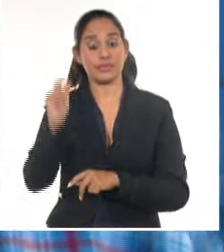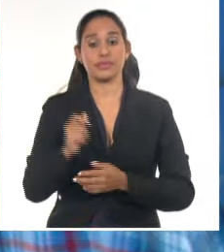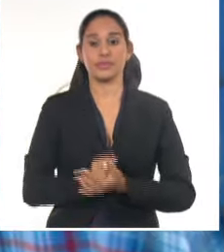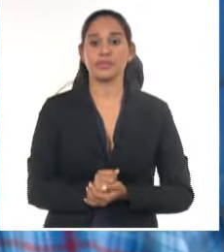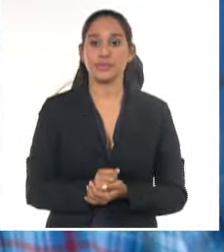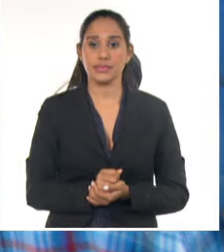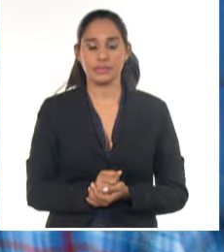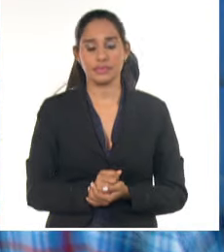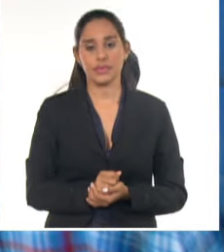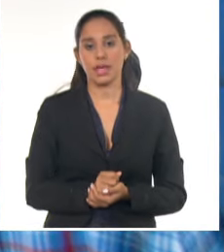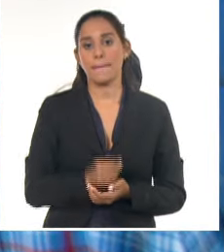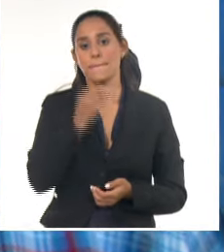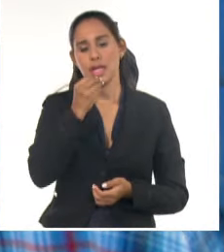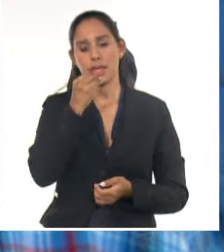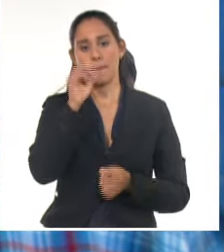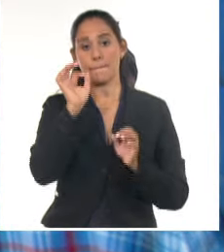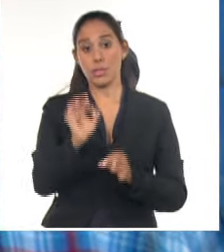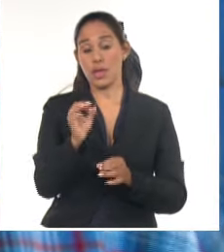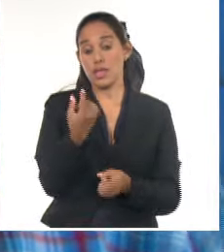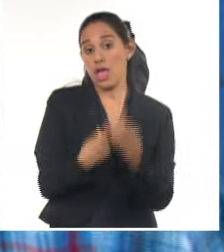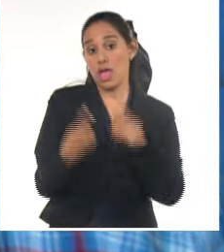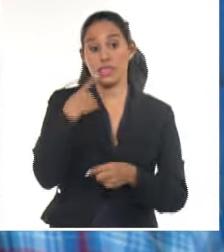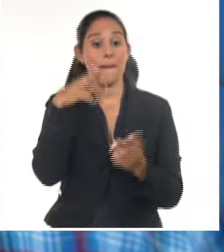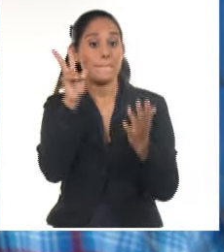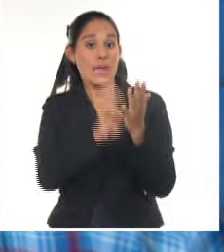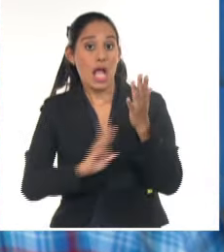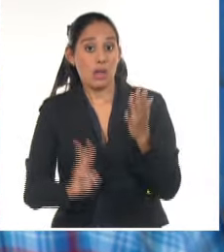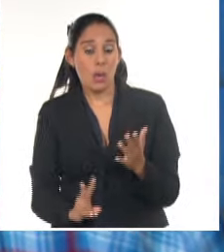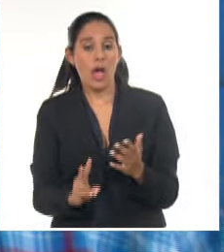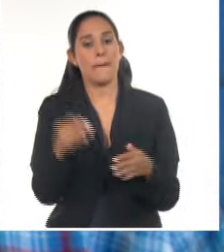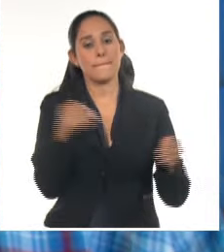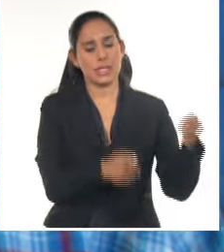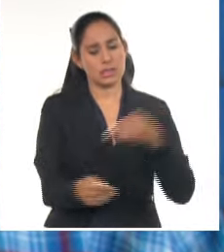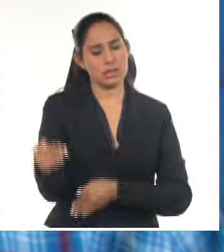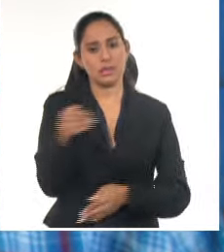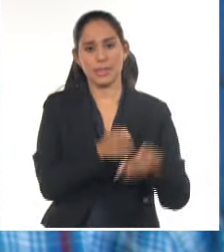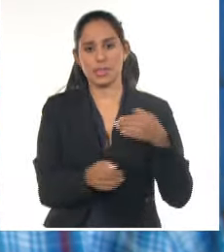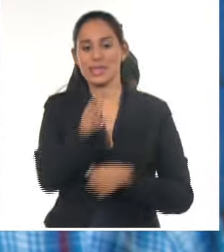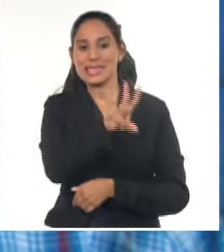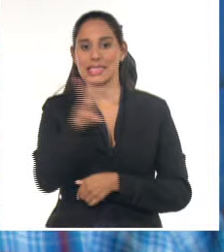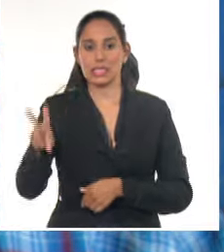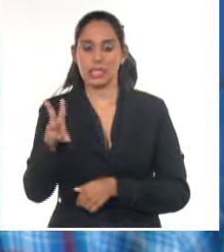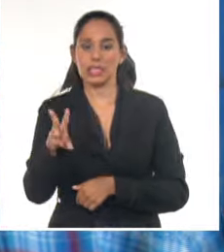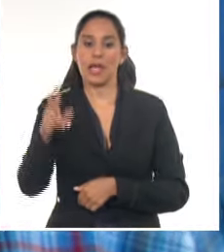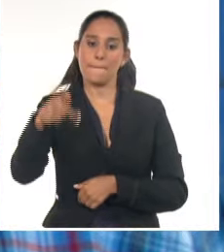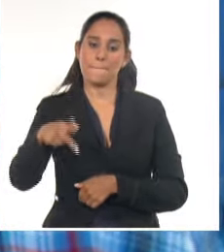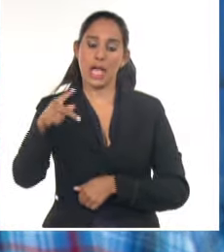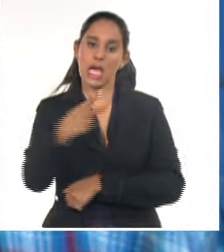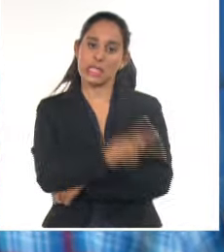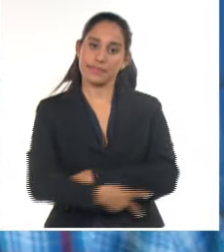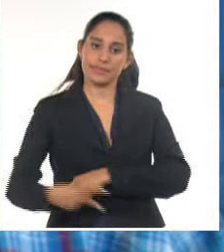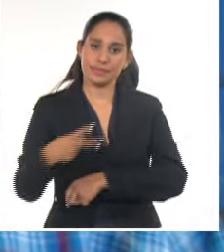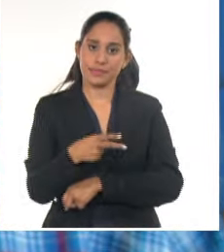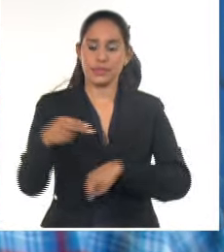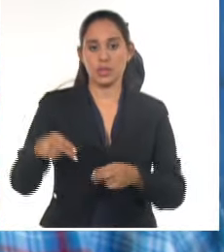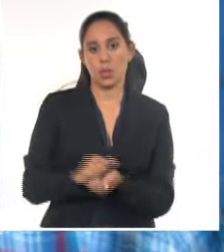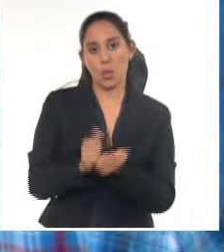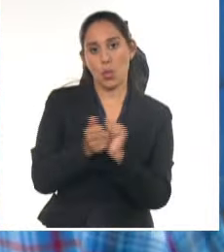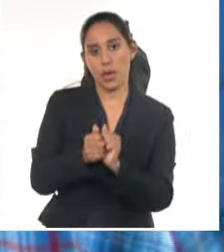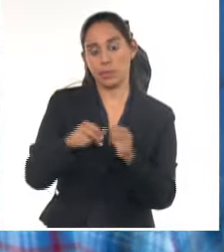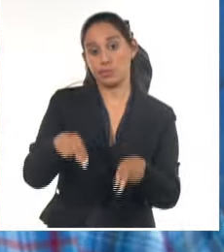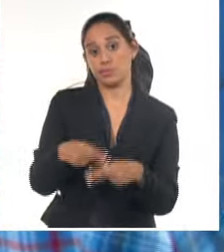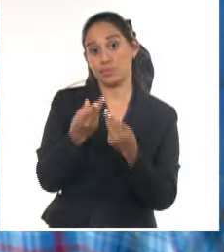para que pueda ser evaluada su posible participación en los 33 Juegos Olímpicos de París. Y no se descarta la posibilidad